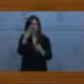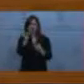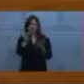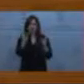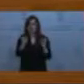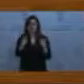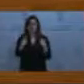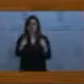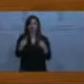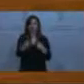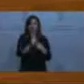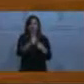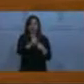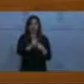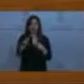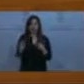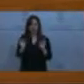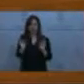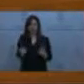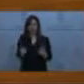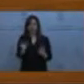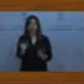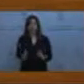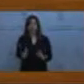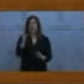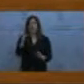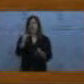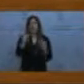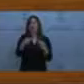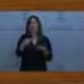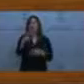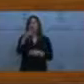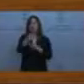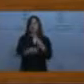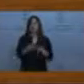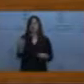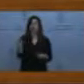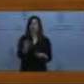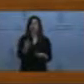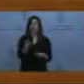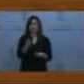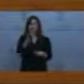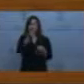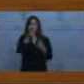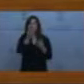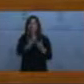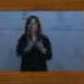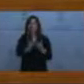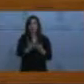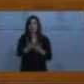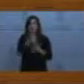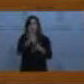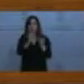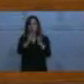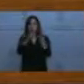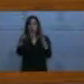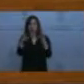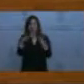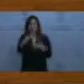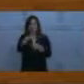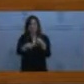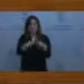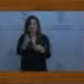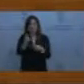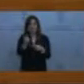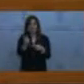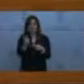cotidiana de la gente. Y además suelen utilizar también como argumento que la libertad de elección mejora a las familias que tienen más dinero.